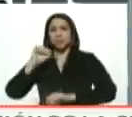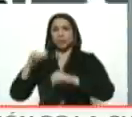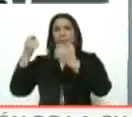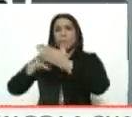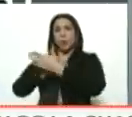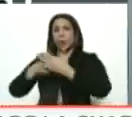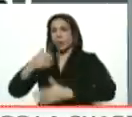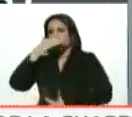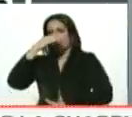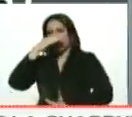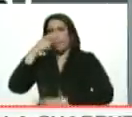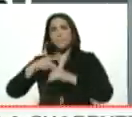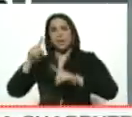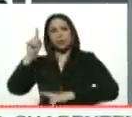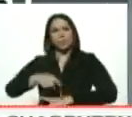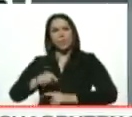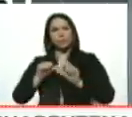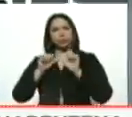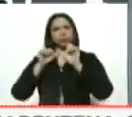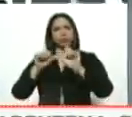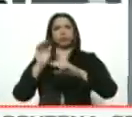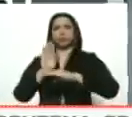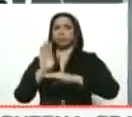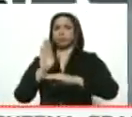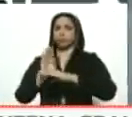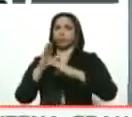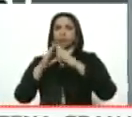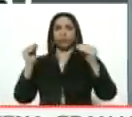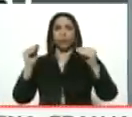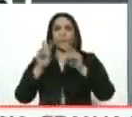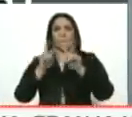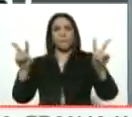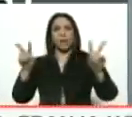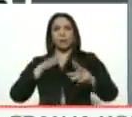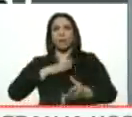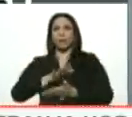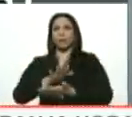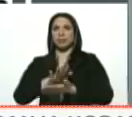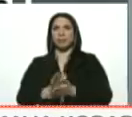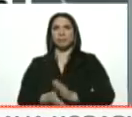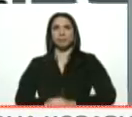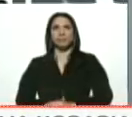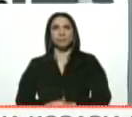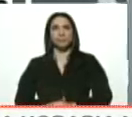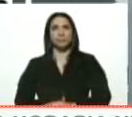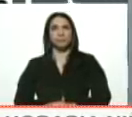criminal, pero también preservando por sobre todas las cosas la paz y la tranquilidad.